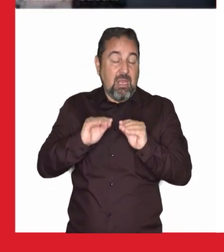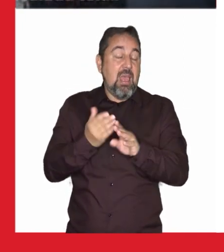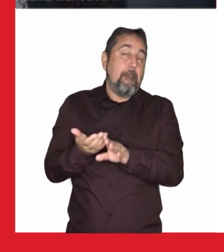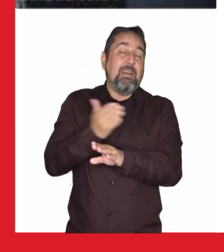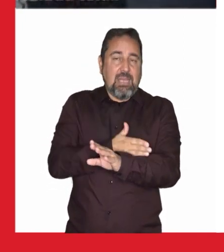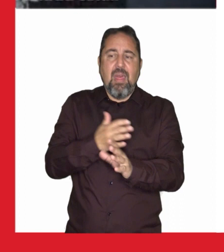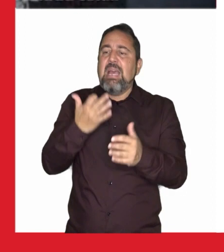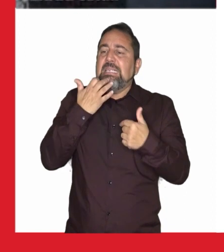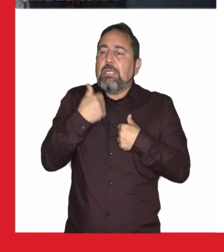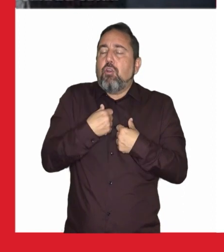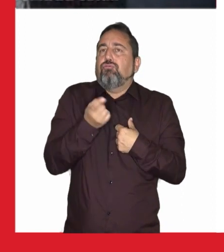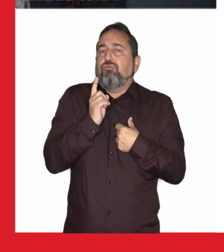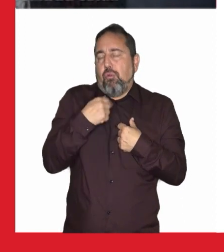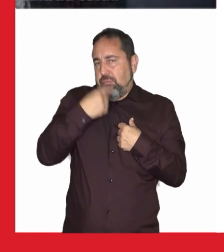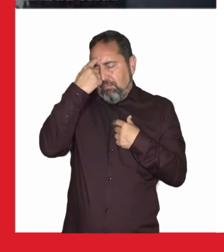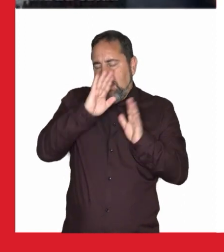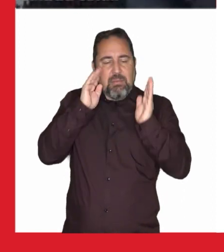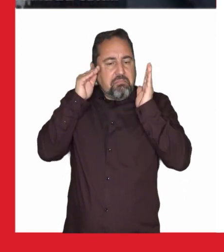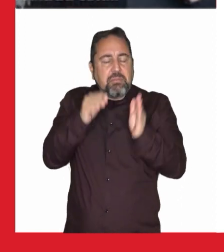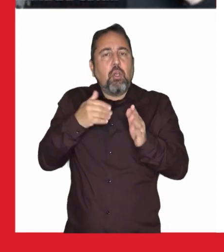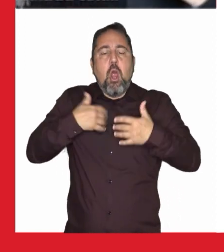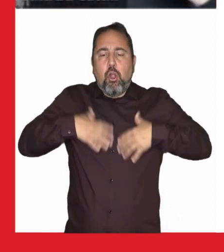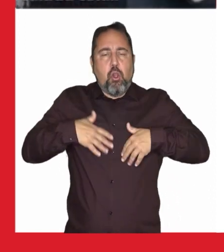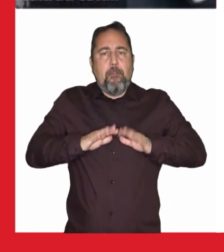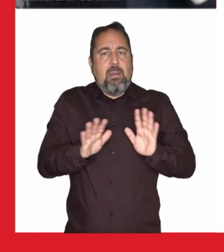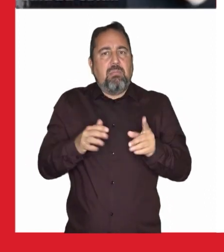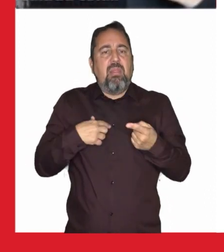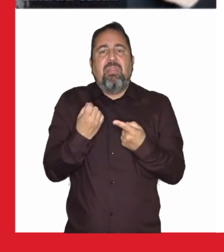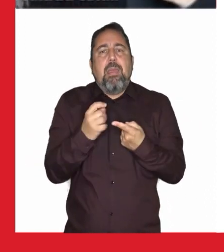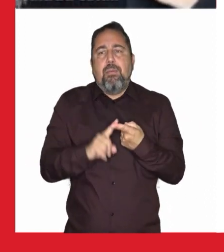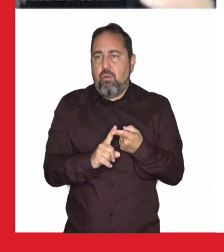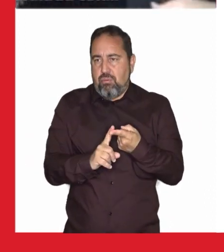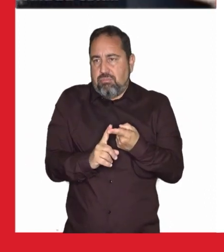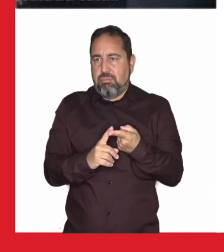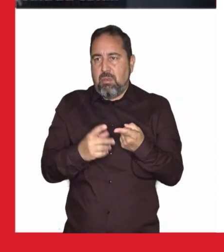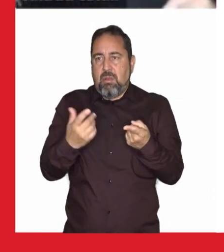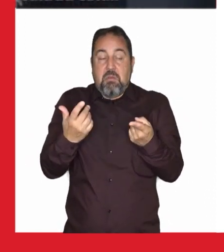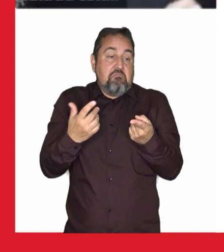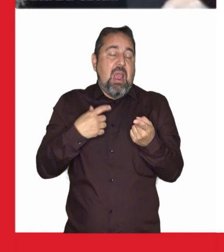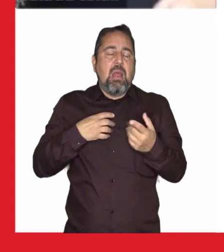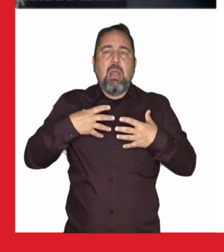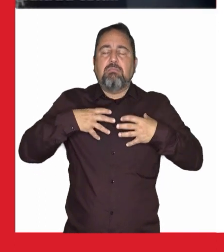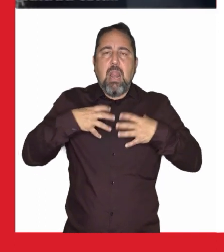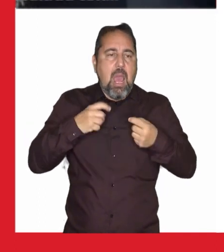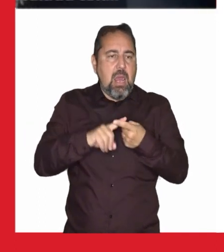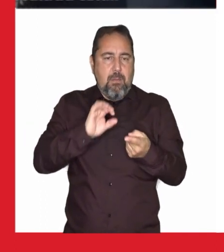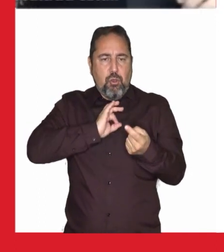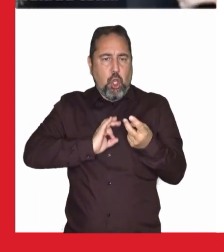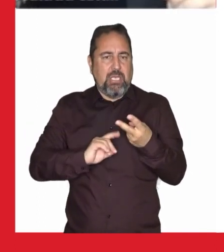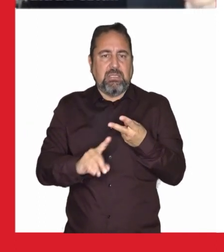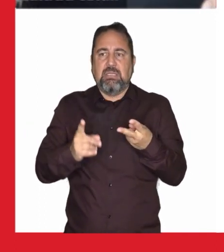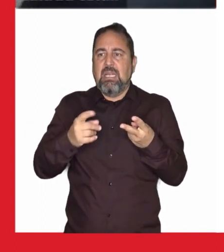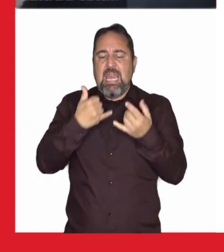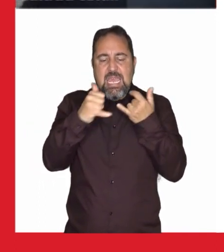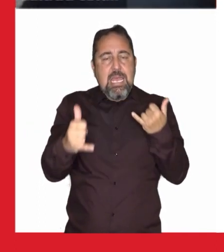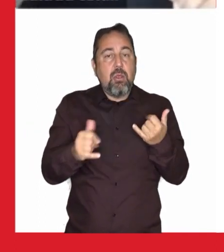estamos enlazando con la sesión pasada. ¿Sí? Si yo solamente tengo en cuenta que para hacer ropa tengo que